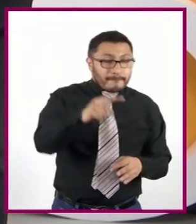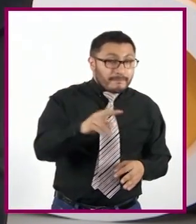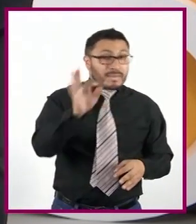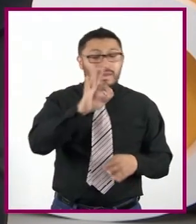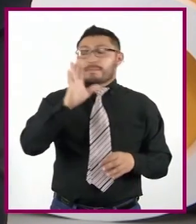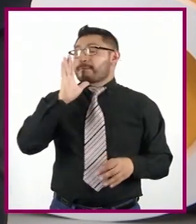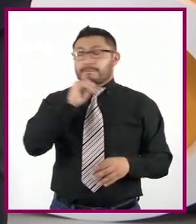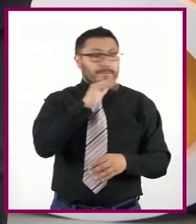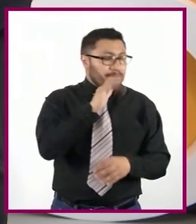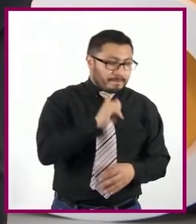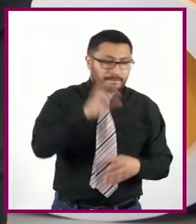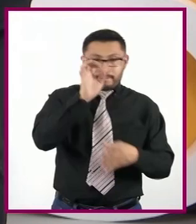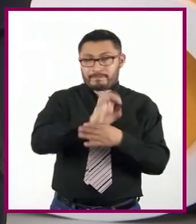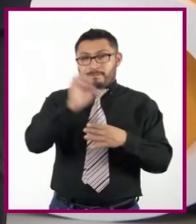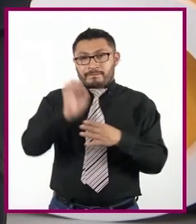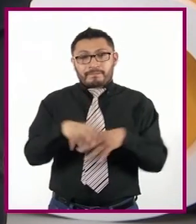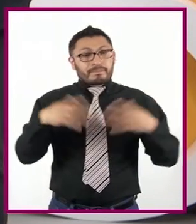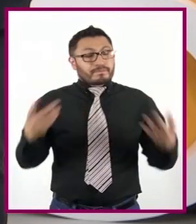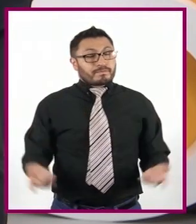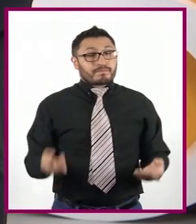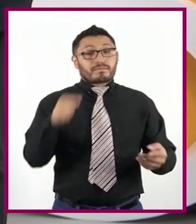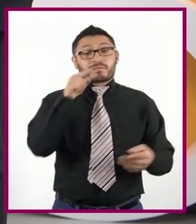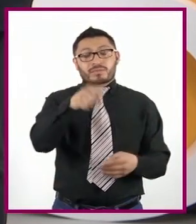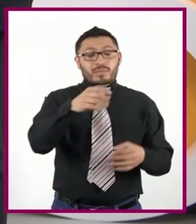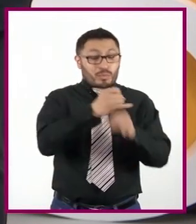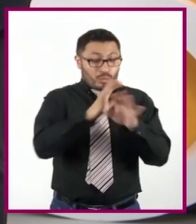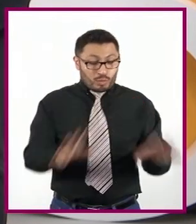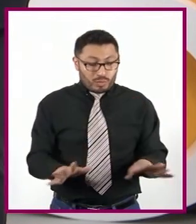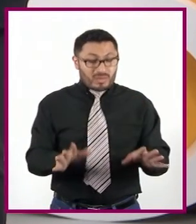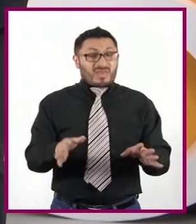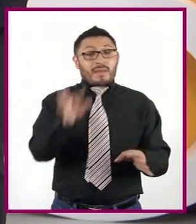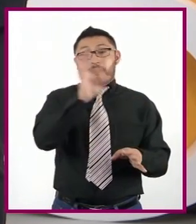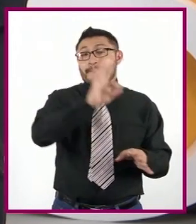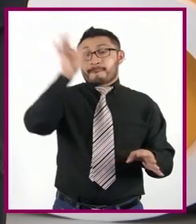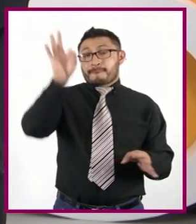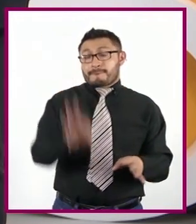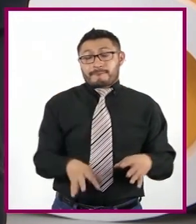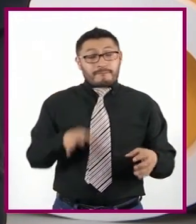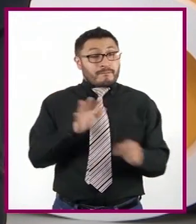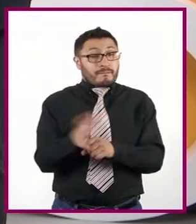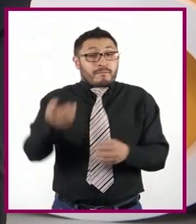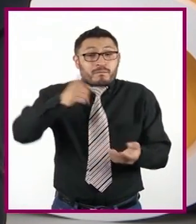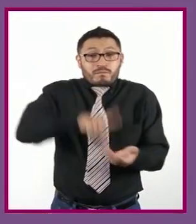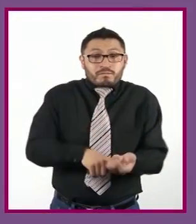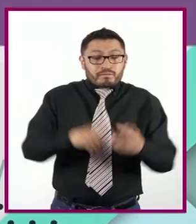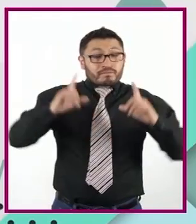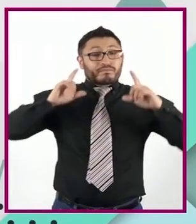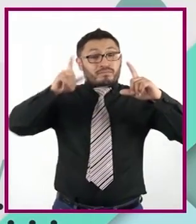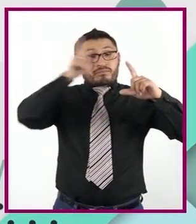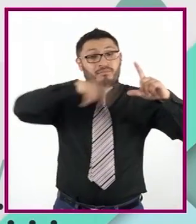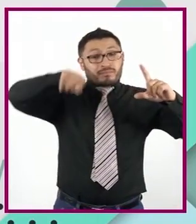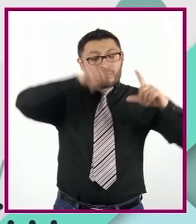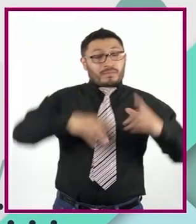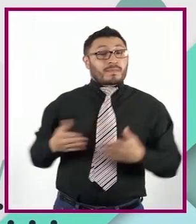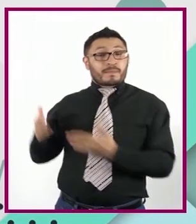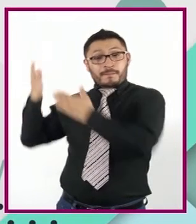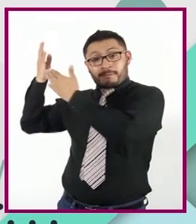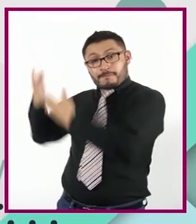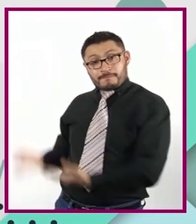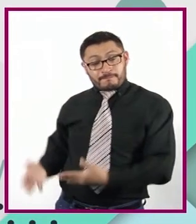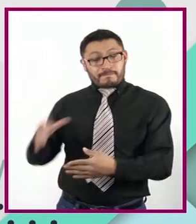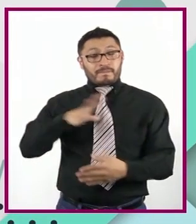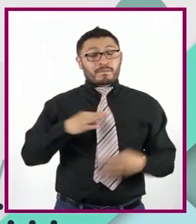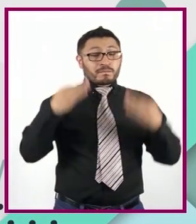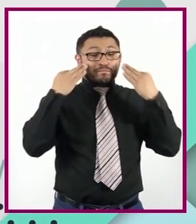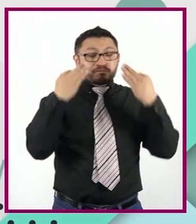no es posible, entonces a través de la información de porcentaje que se incluye en la gráfica. En esta se